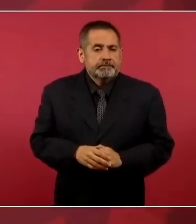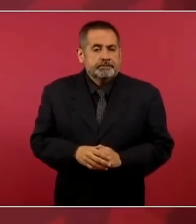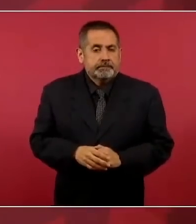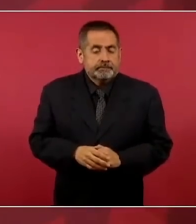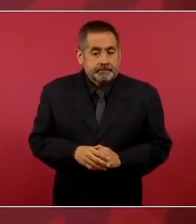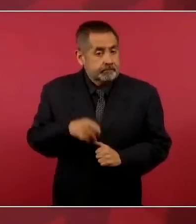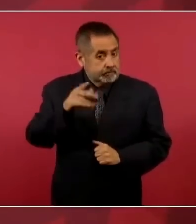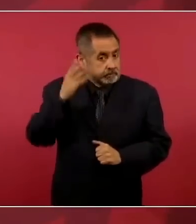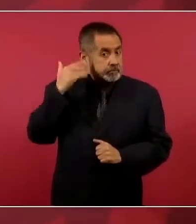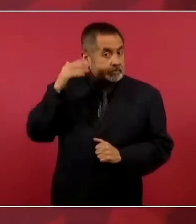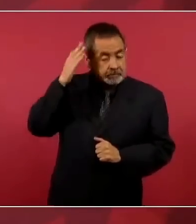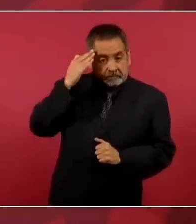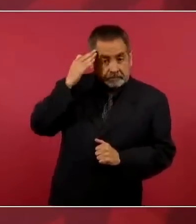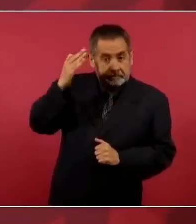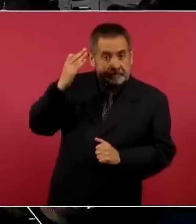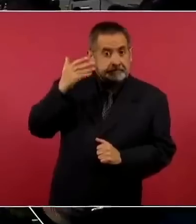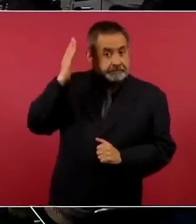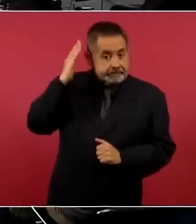Pero en ese entonces